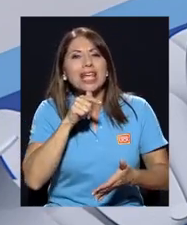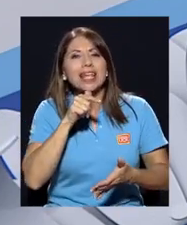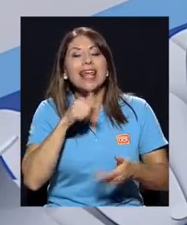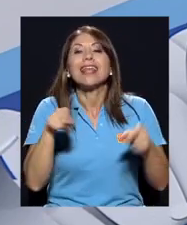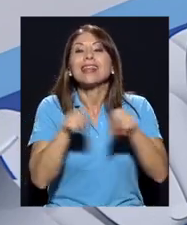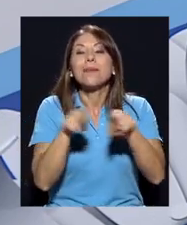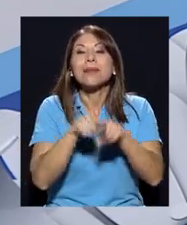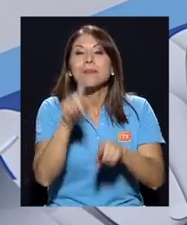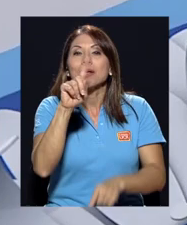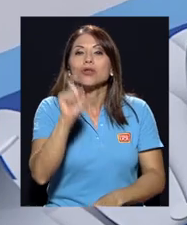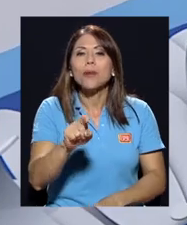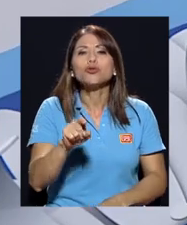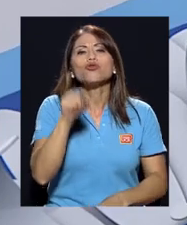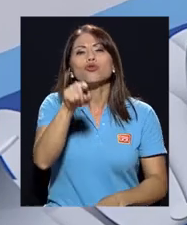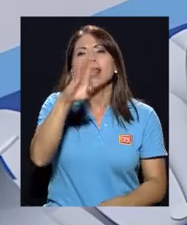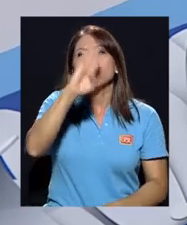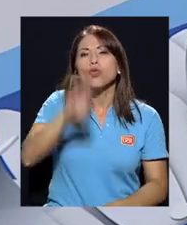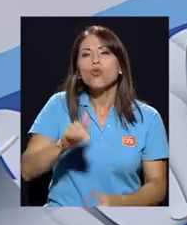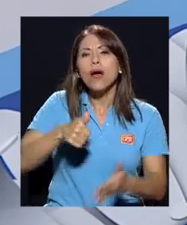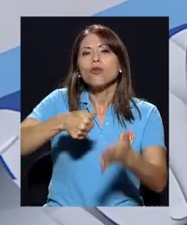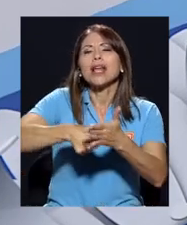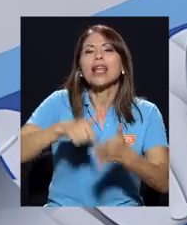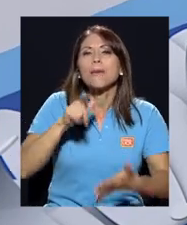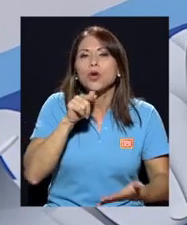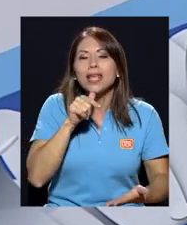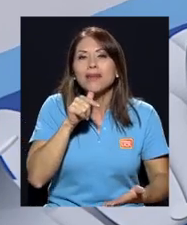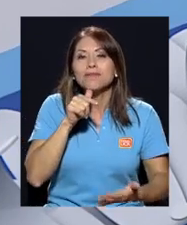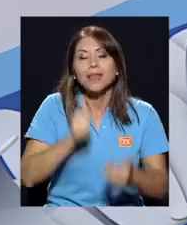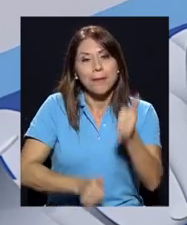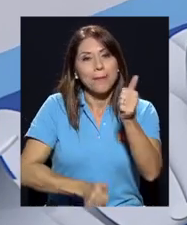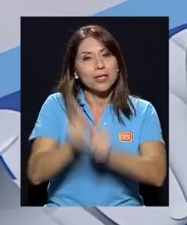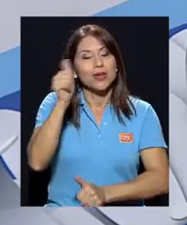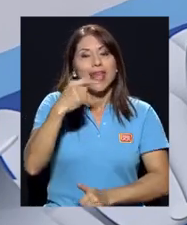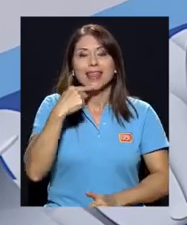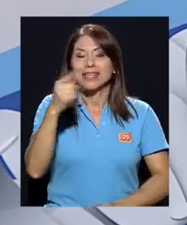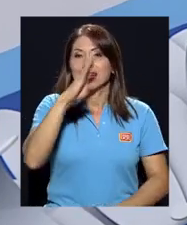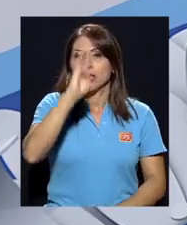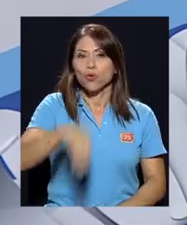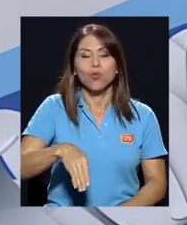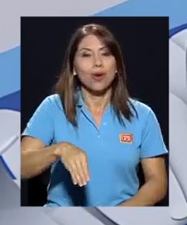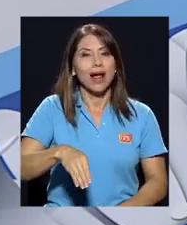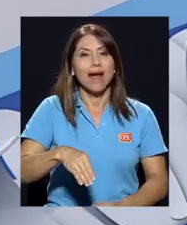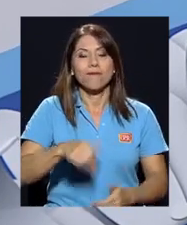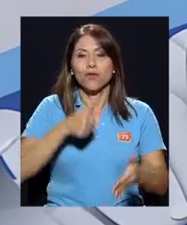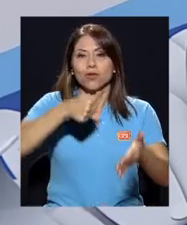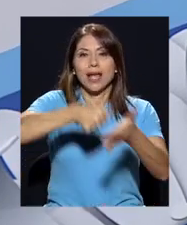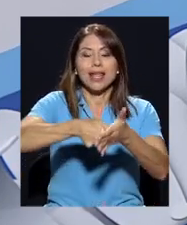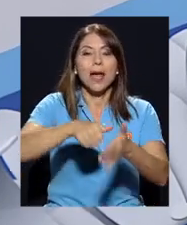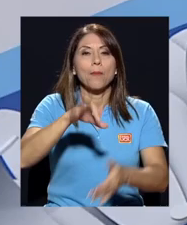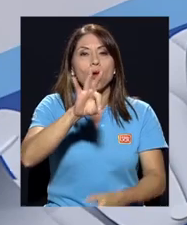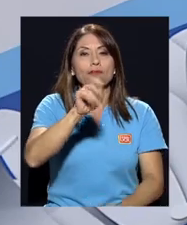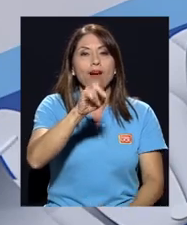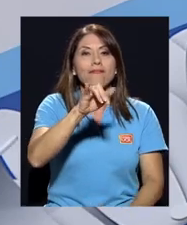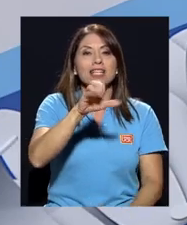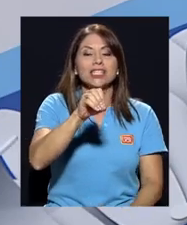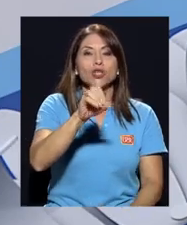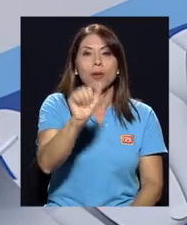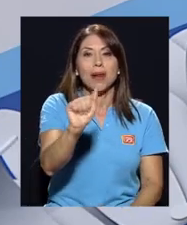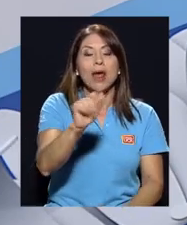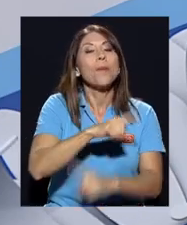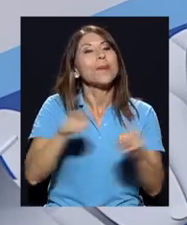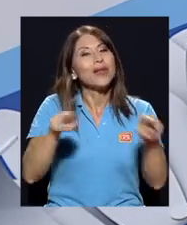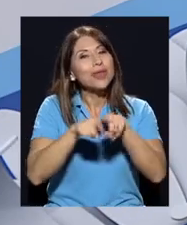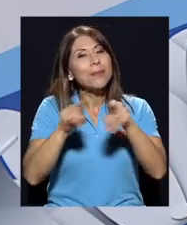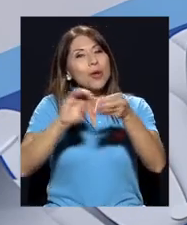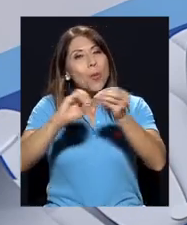quién nunca votaría y ahí es donde una mayoría dice que nunca votaría por fabricio alvarado pero también un porcentaje